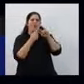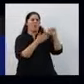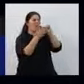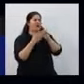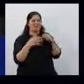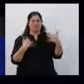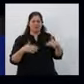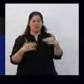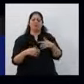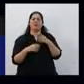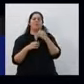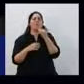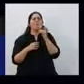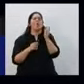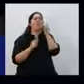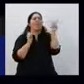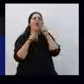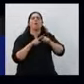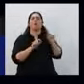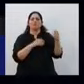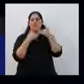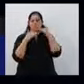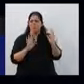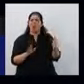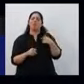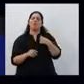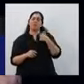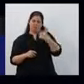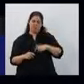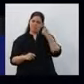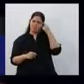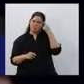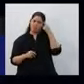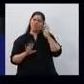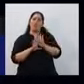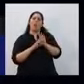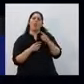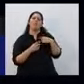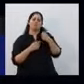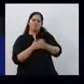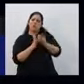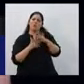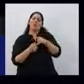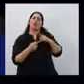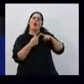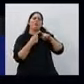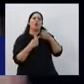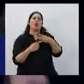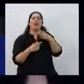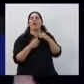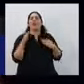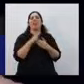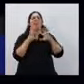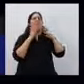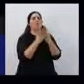países independientemente de su ideología y personalmente me dediqué a trabajar una relación de confianza con los líderes del mundo que